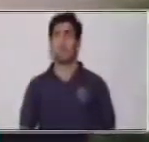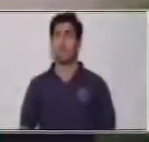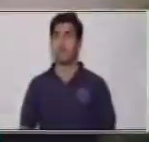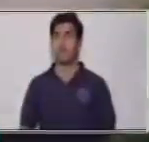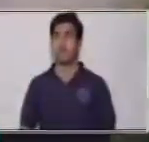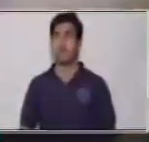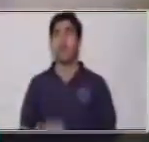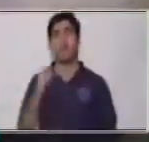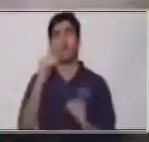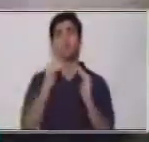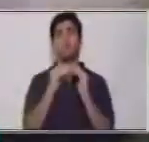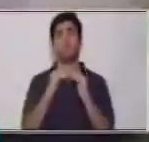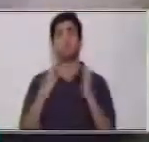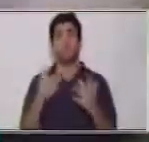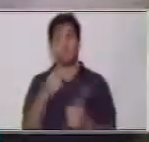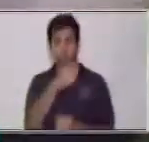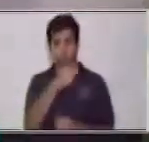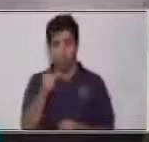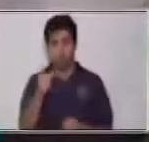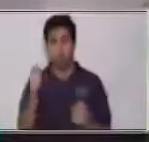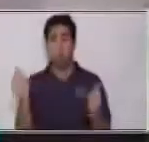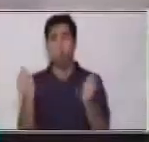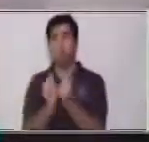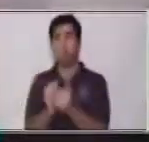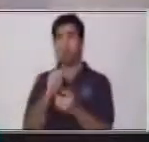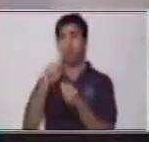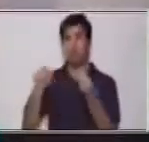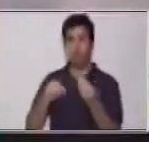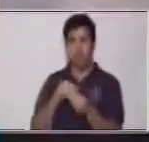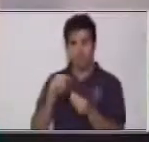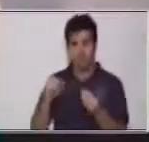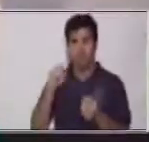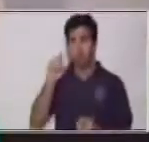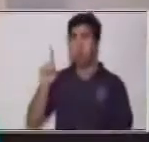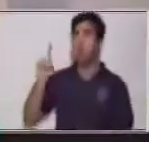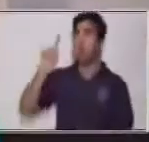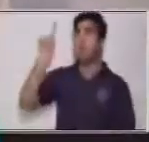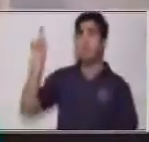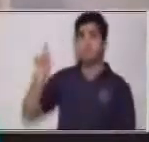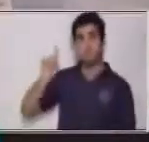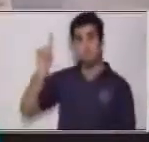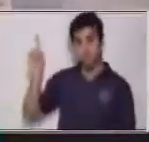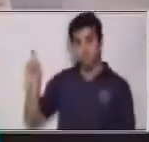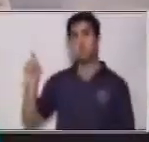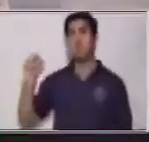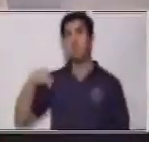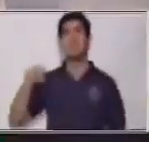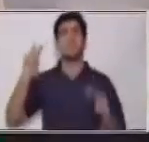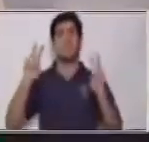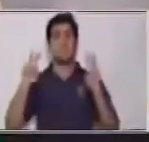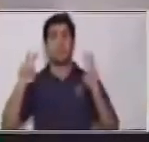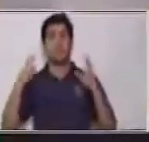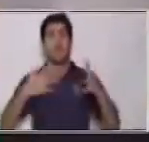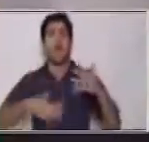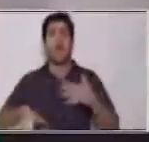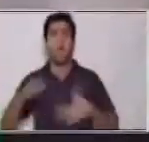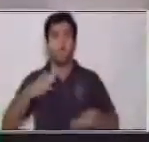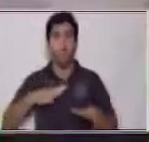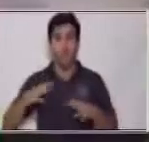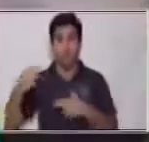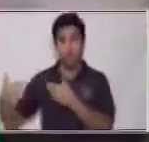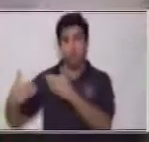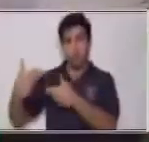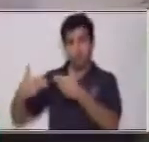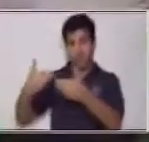que tú a tus familiares les preguntes acerca de los juegos tradicionales como los que aprendió